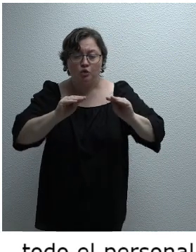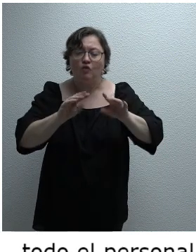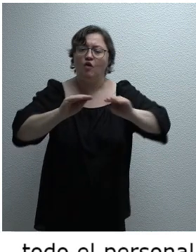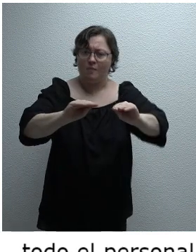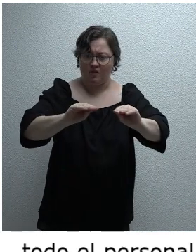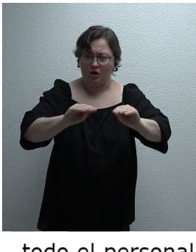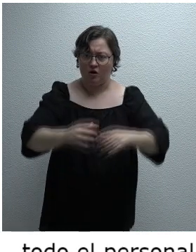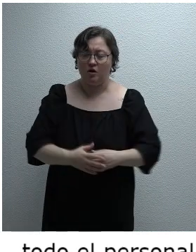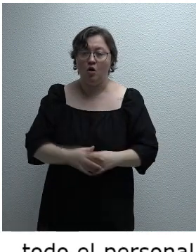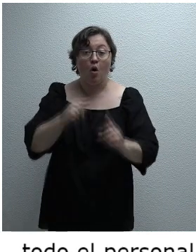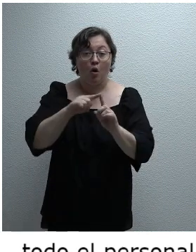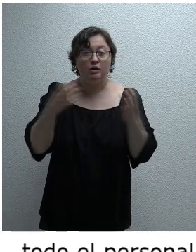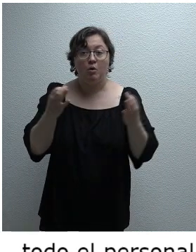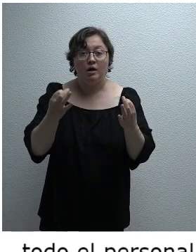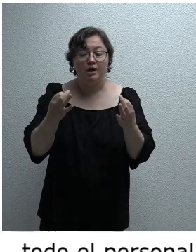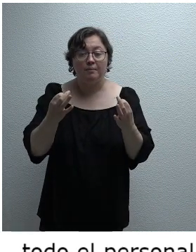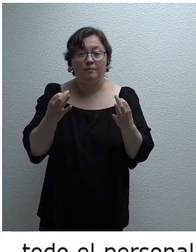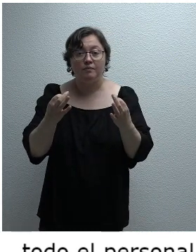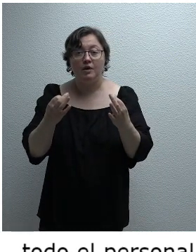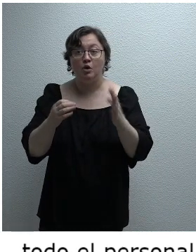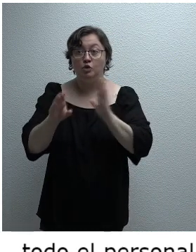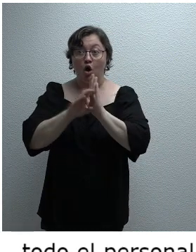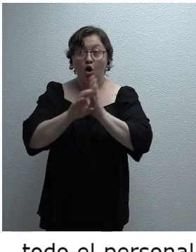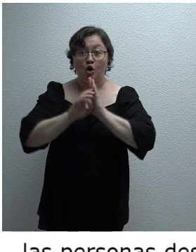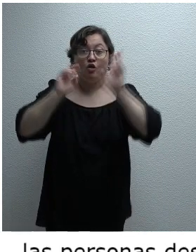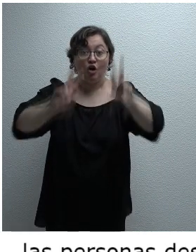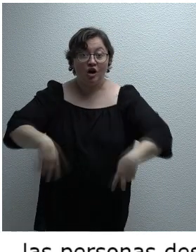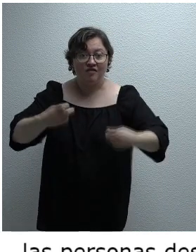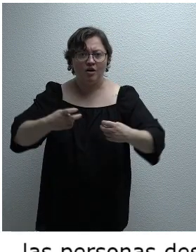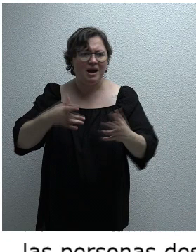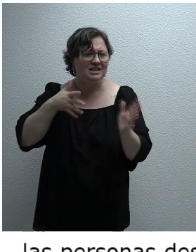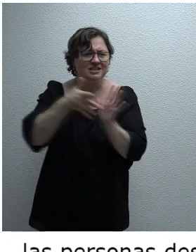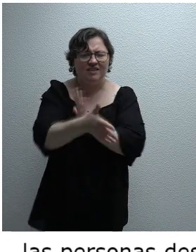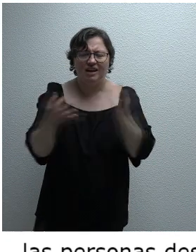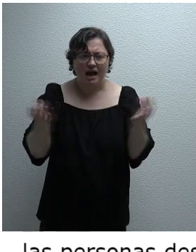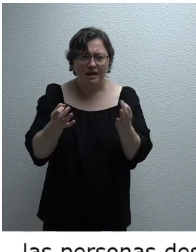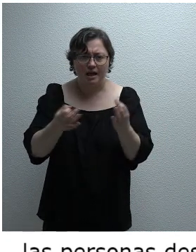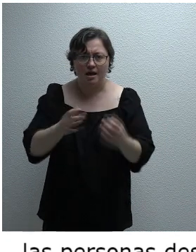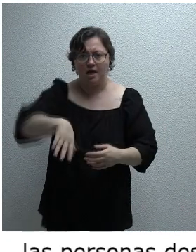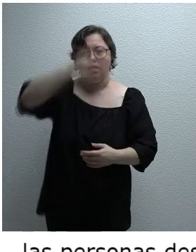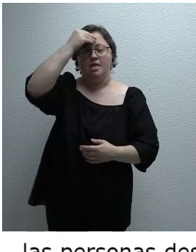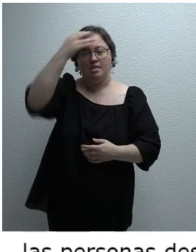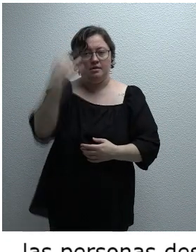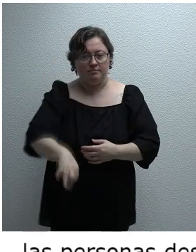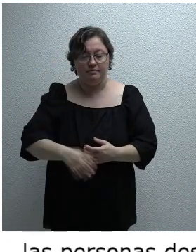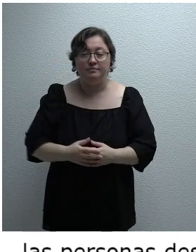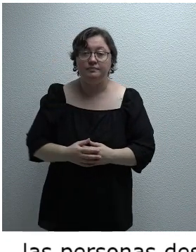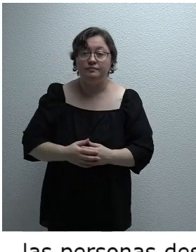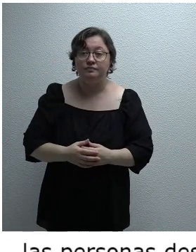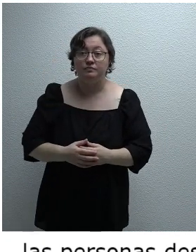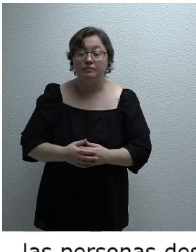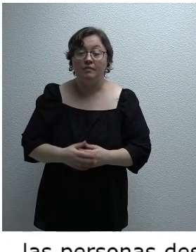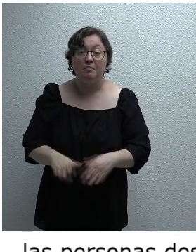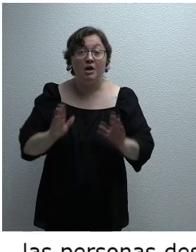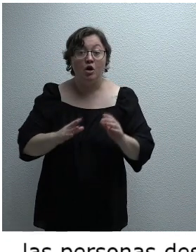el objetivo de conocer y comprender el alcance e implicaciones de este profundo cambio. Pero